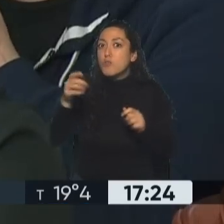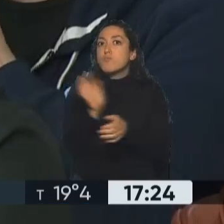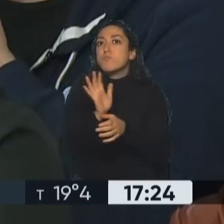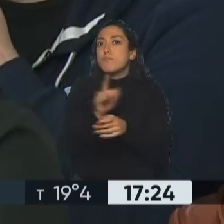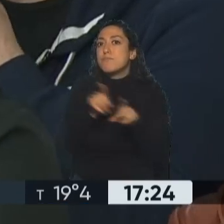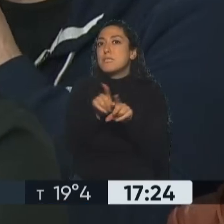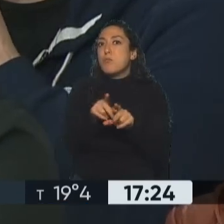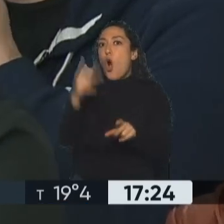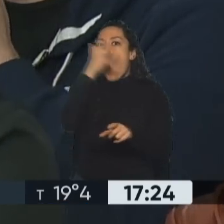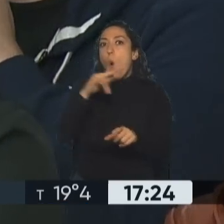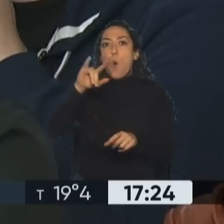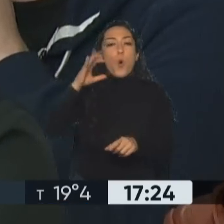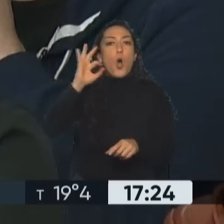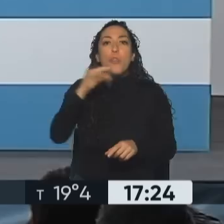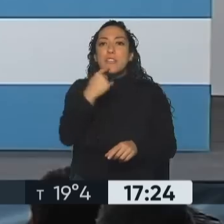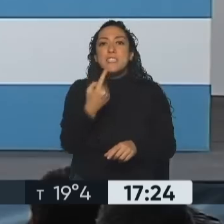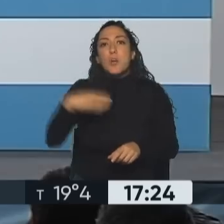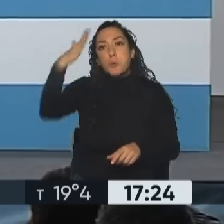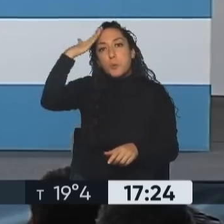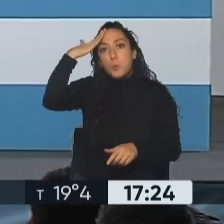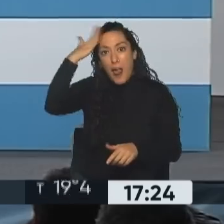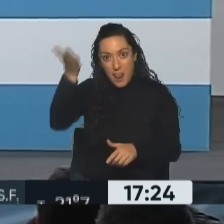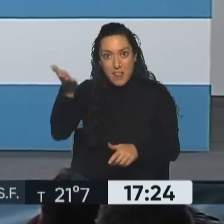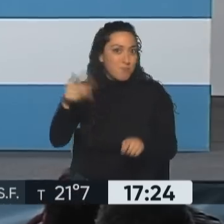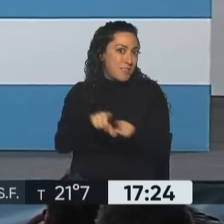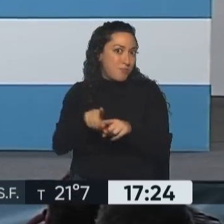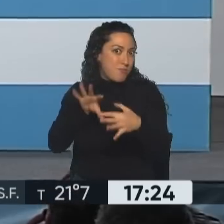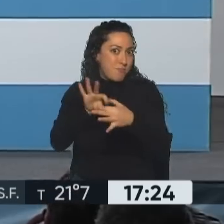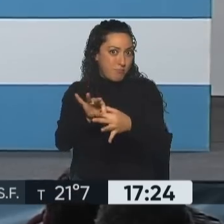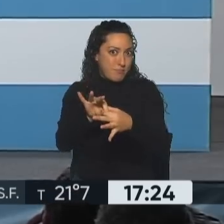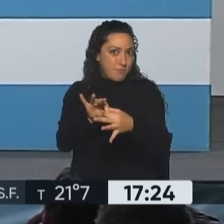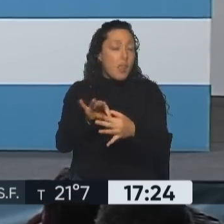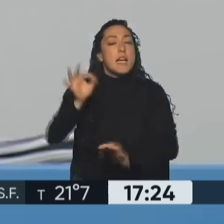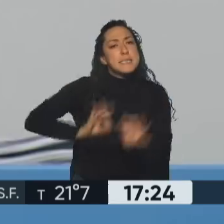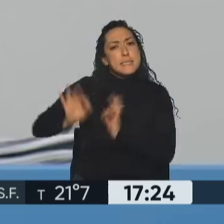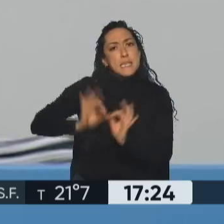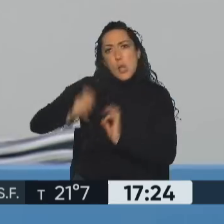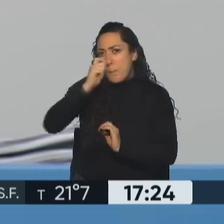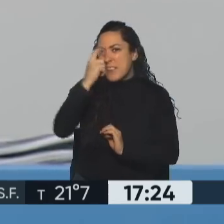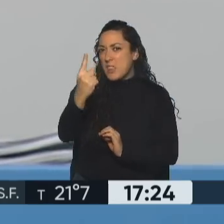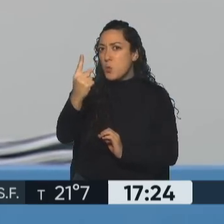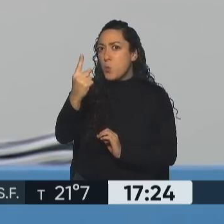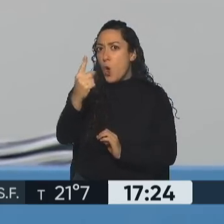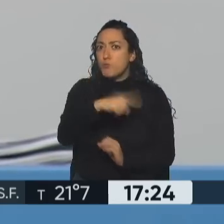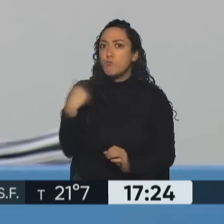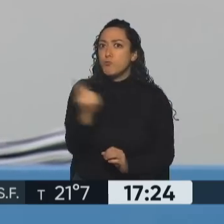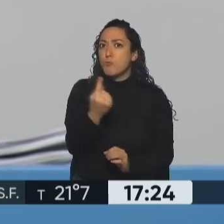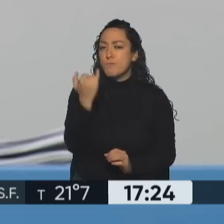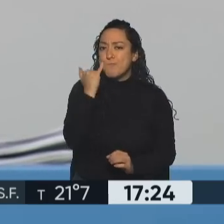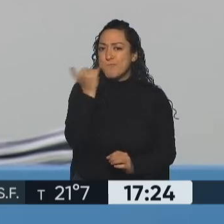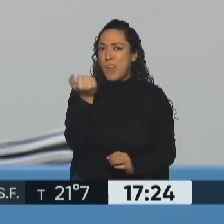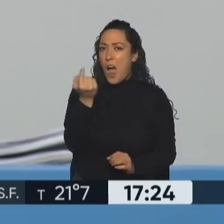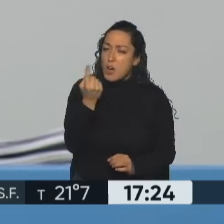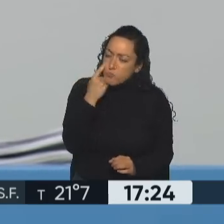dice Hugo, cultural. Y a propósito de esto, en el siglo XXI advertimos, ya lo